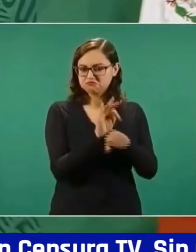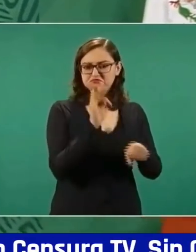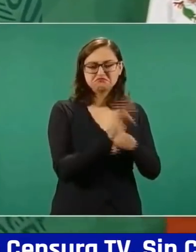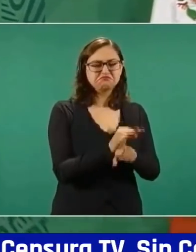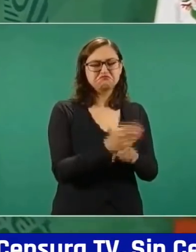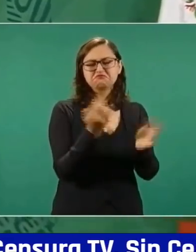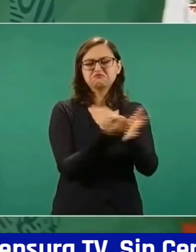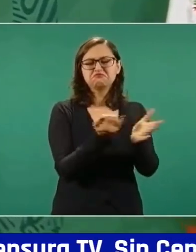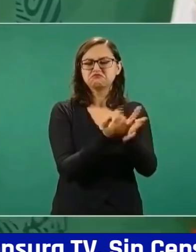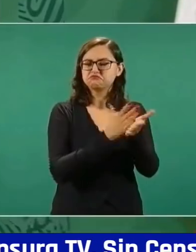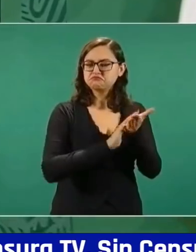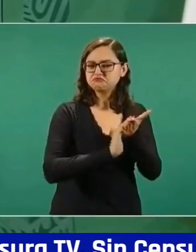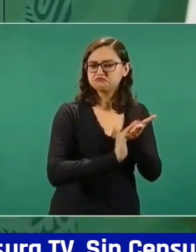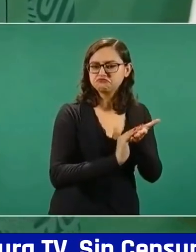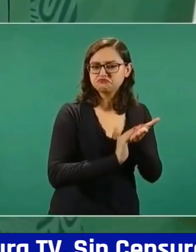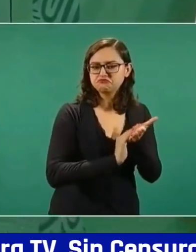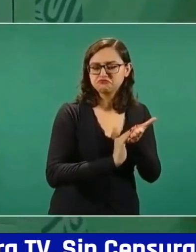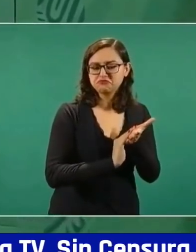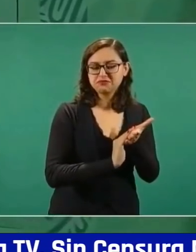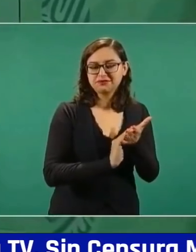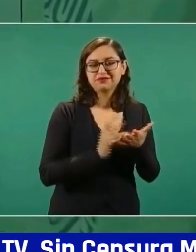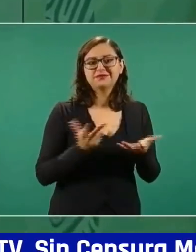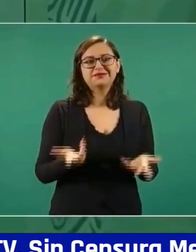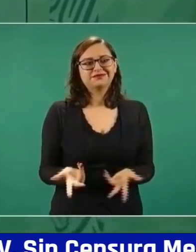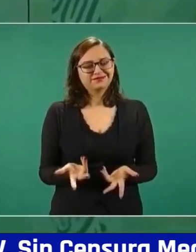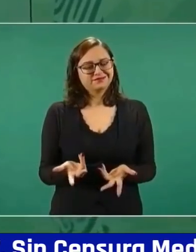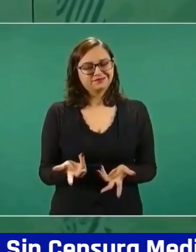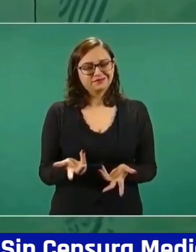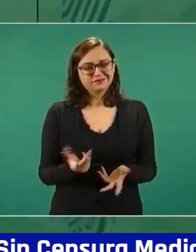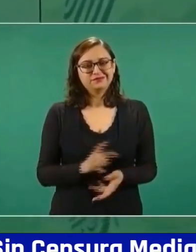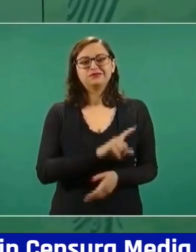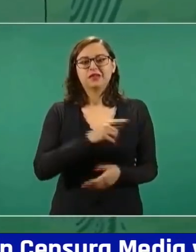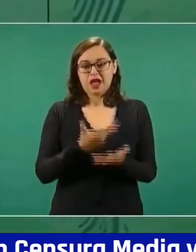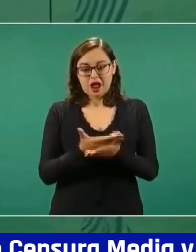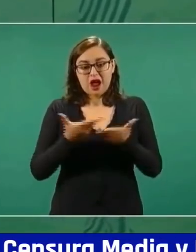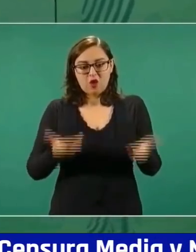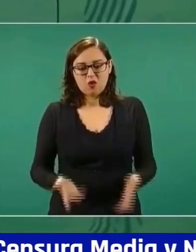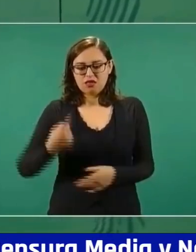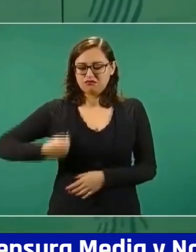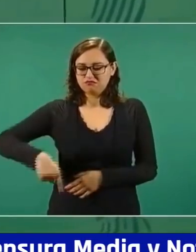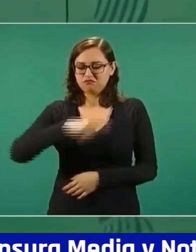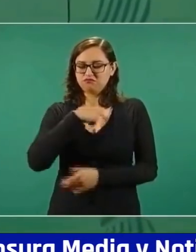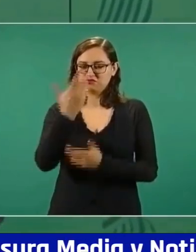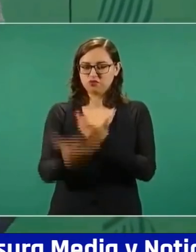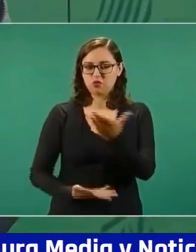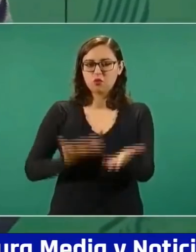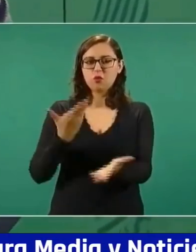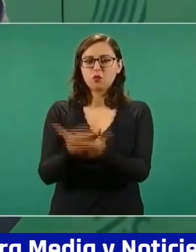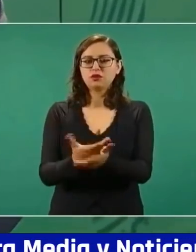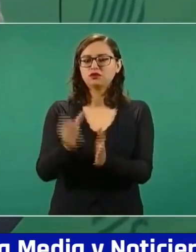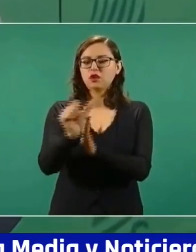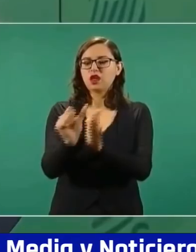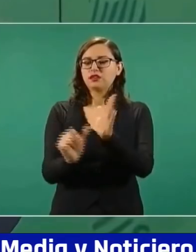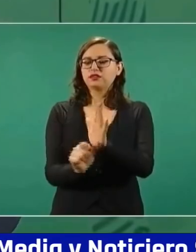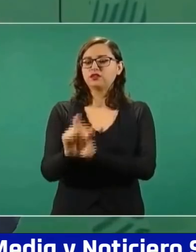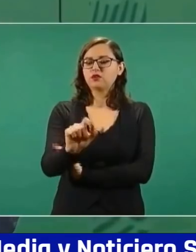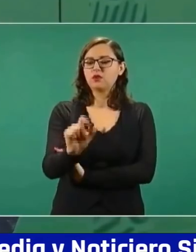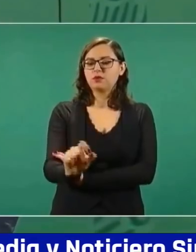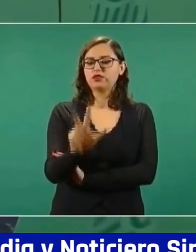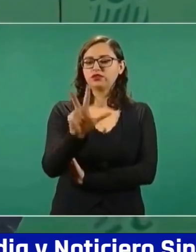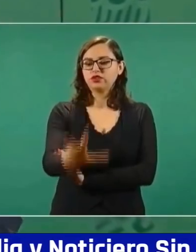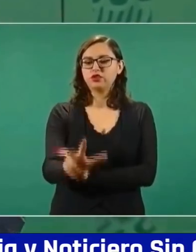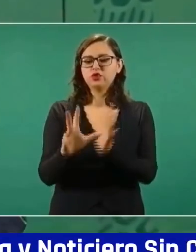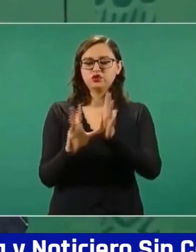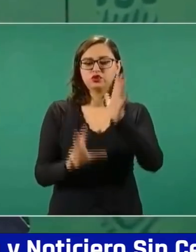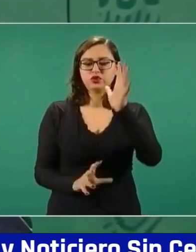Se llevó a cabo una reforma al artículo 28 de la Constitución, y así como están prohibidos los monopolios,